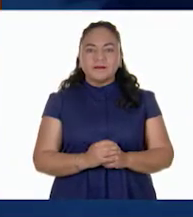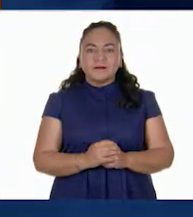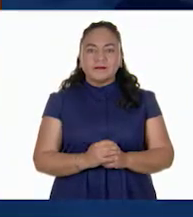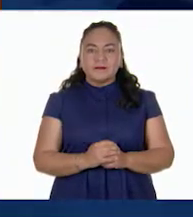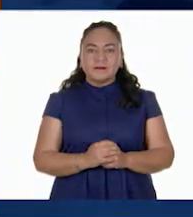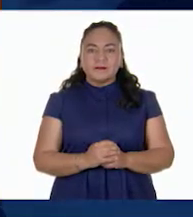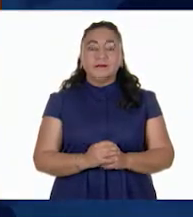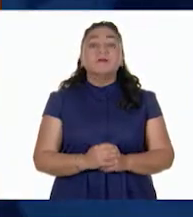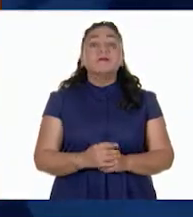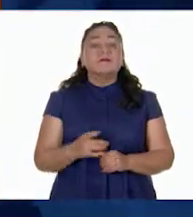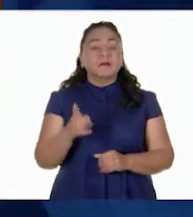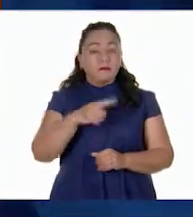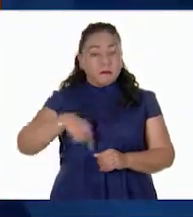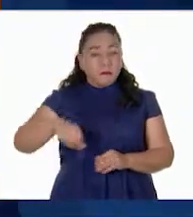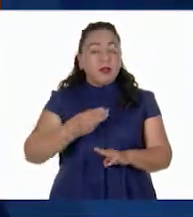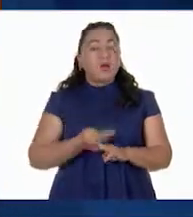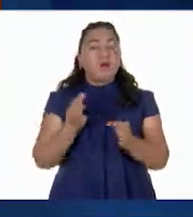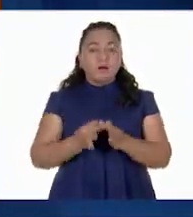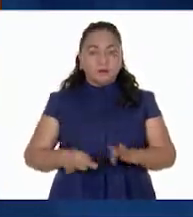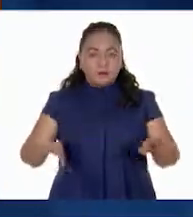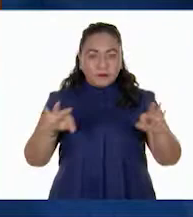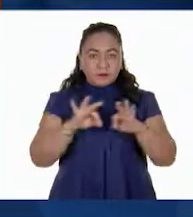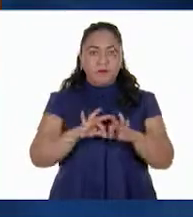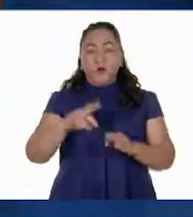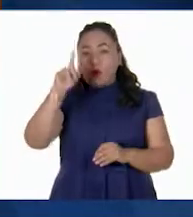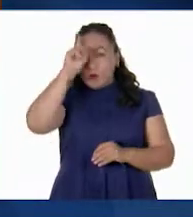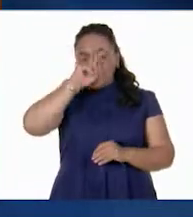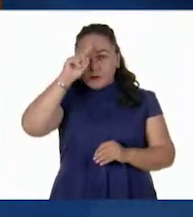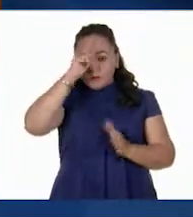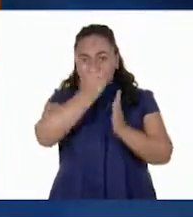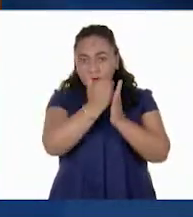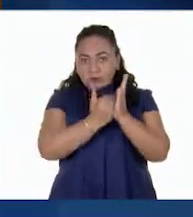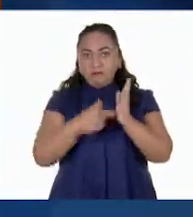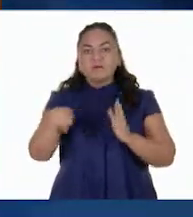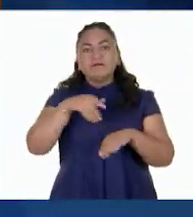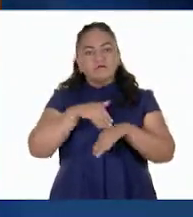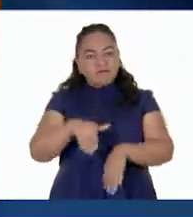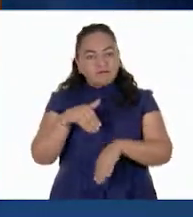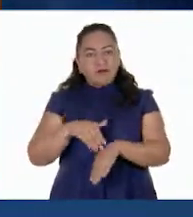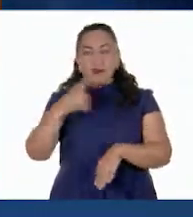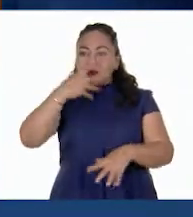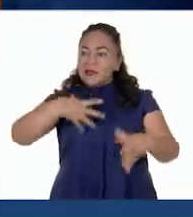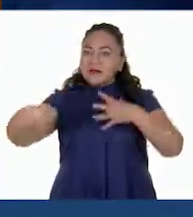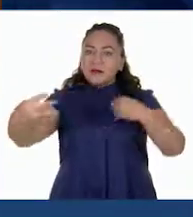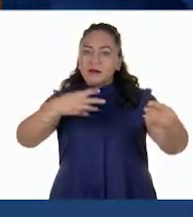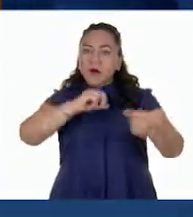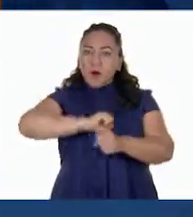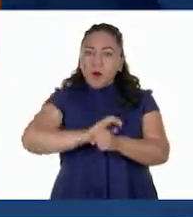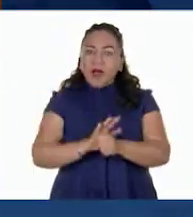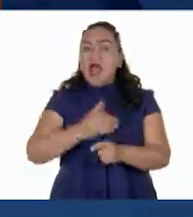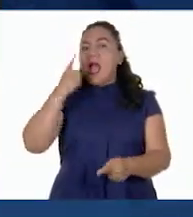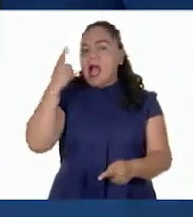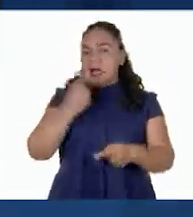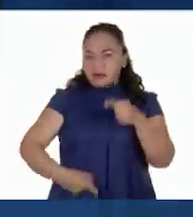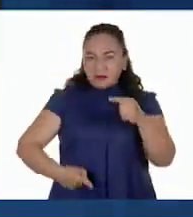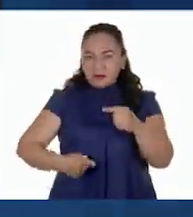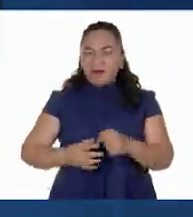Es muy importante continuar con las recomendaciones para evitar contagios de COVID.